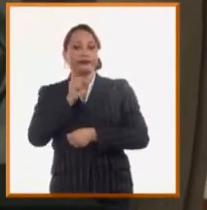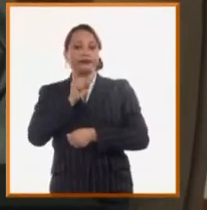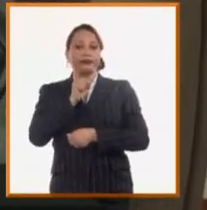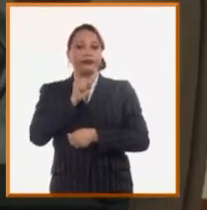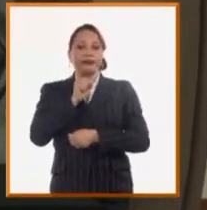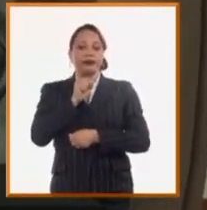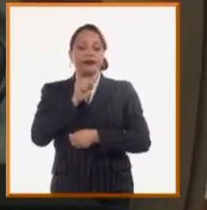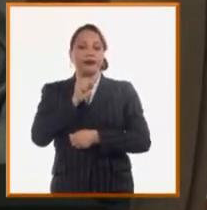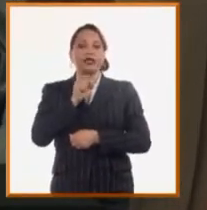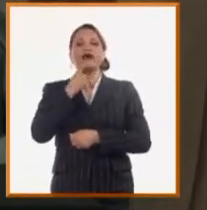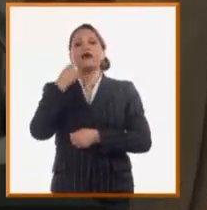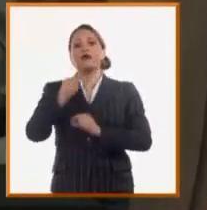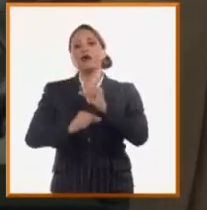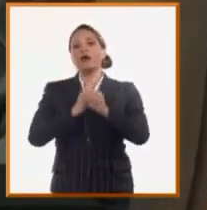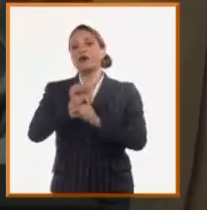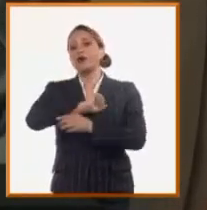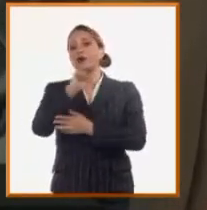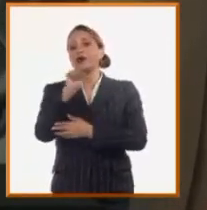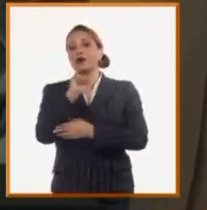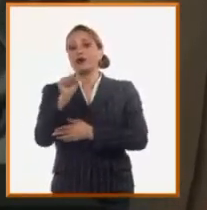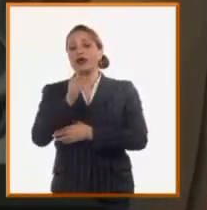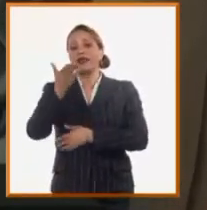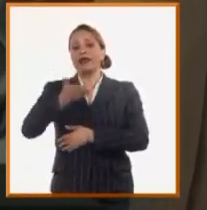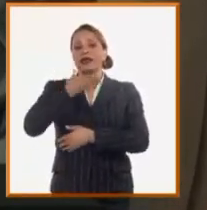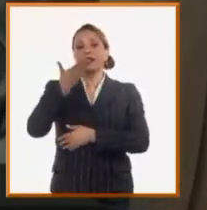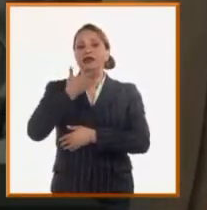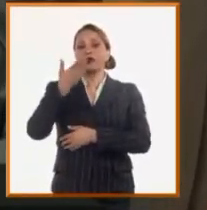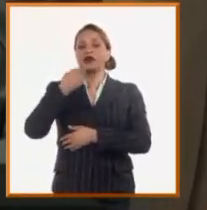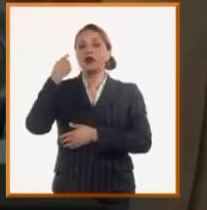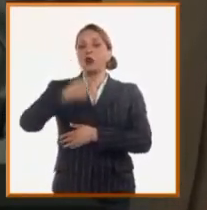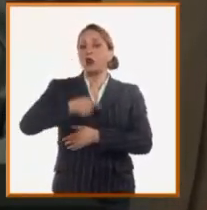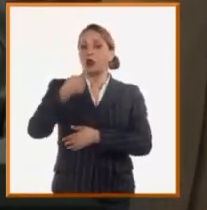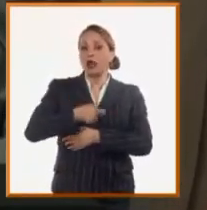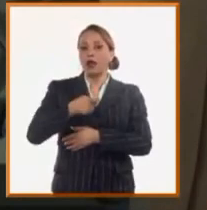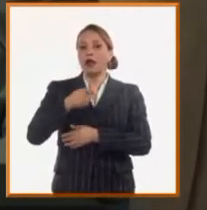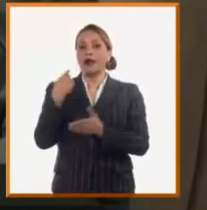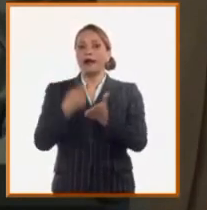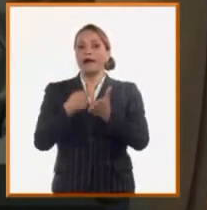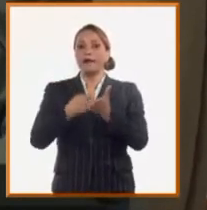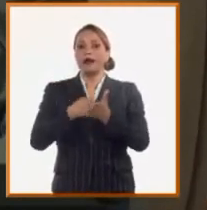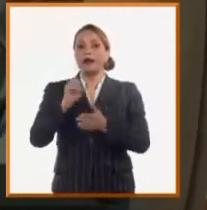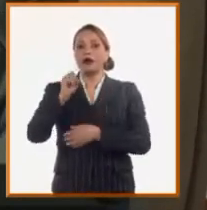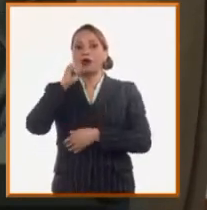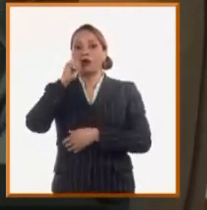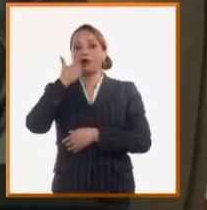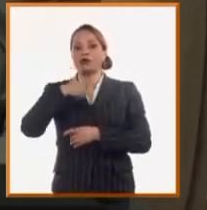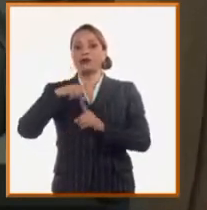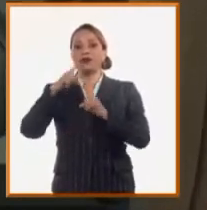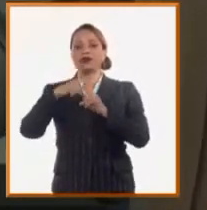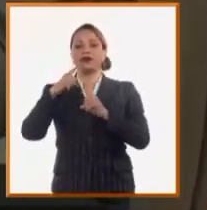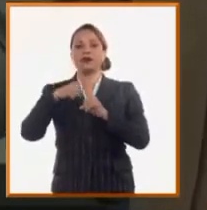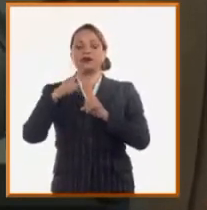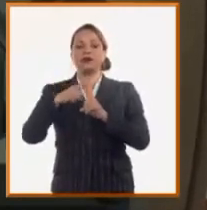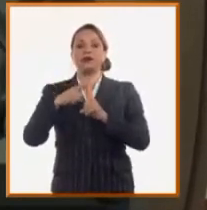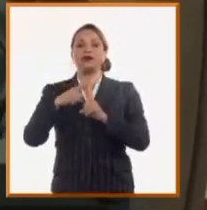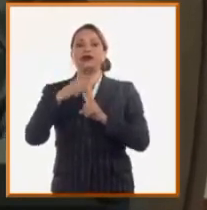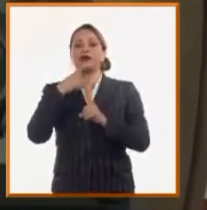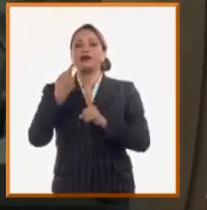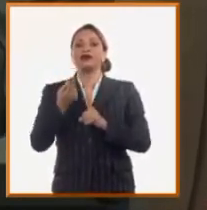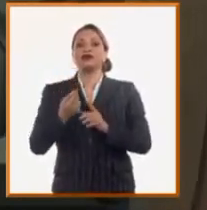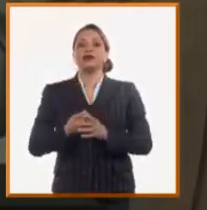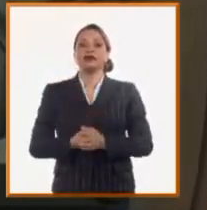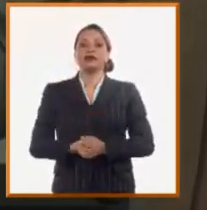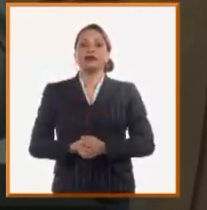Y hay que lograr que las declaraciones juradas sean, ¿es declaraciones juradas cómo se llama? Las declaraciones juradas sean con